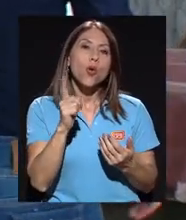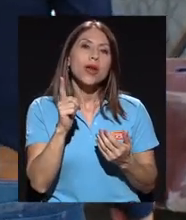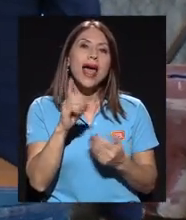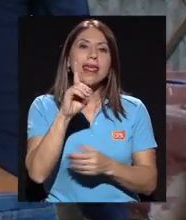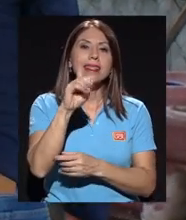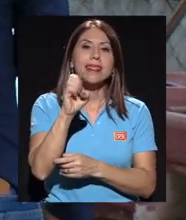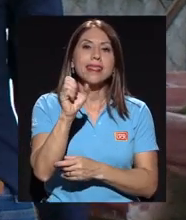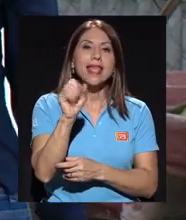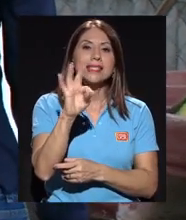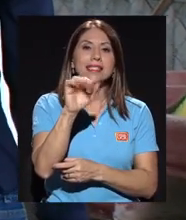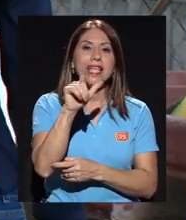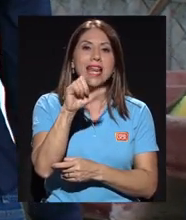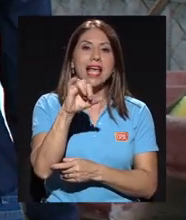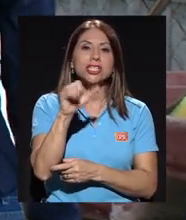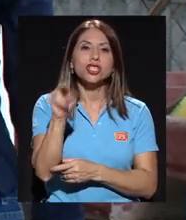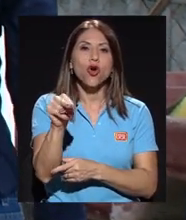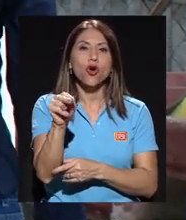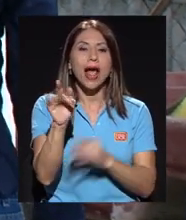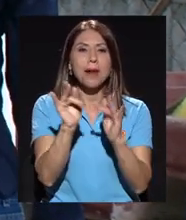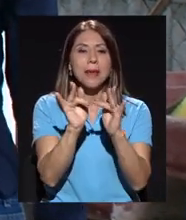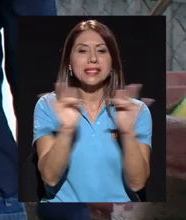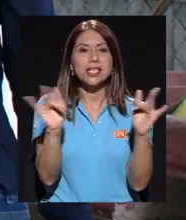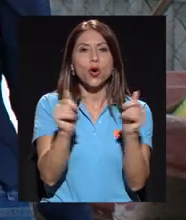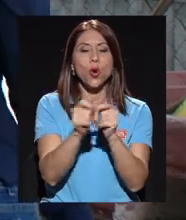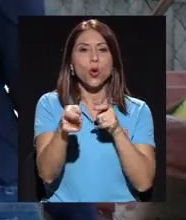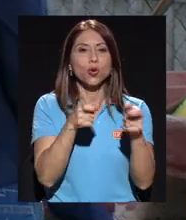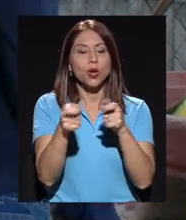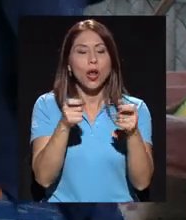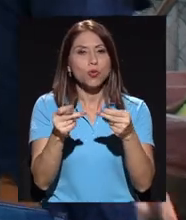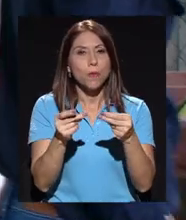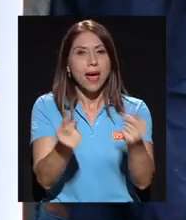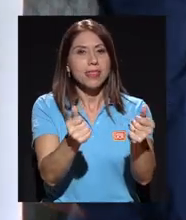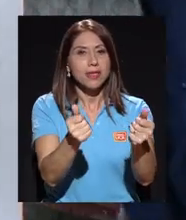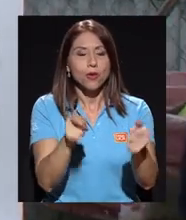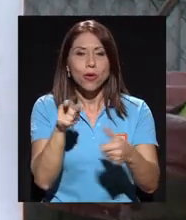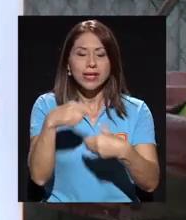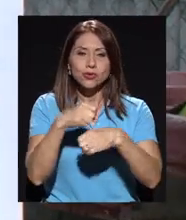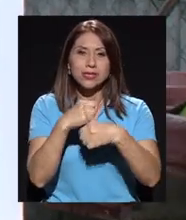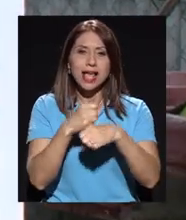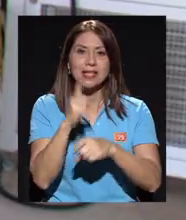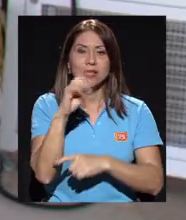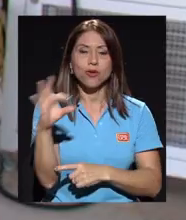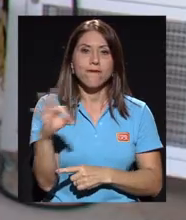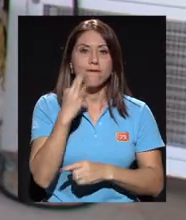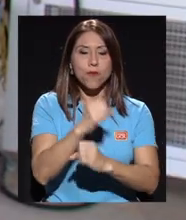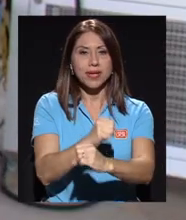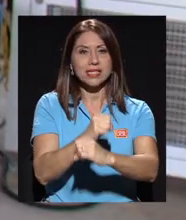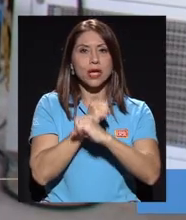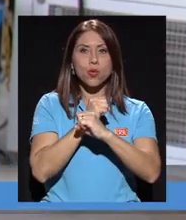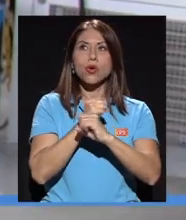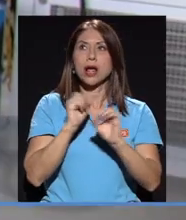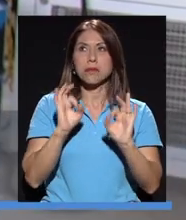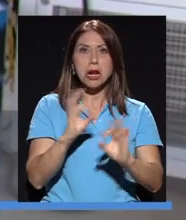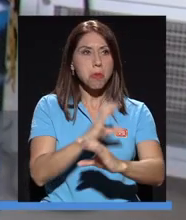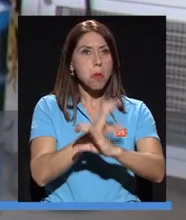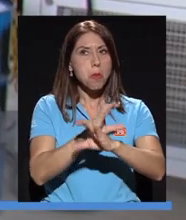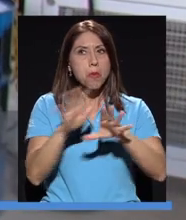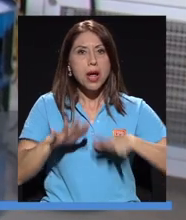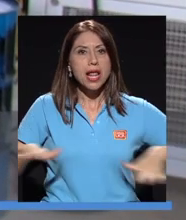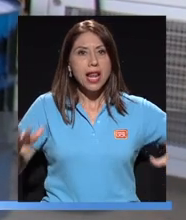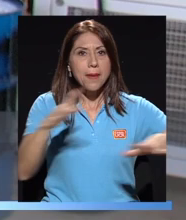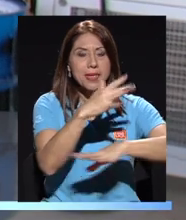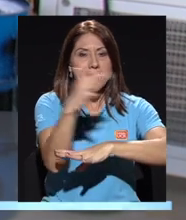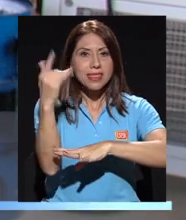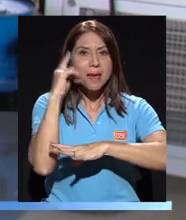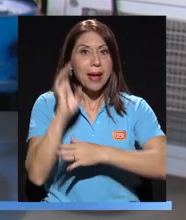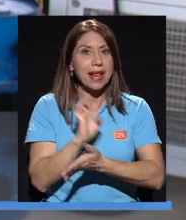al vacío con un control automático, lo cual se hace de una forma segura con el ambiente, ¿verdad? Para evitar que se